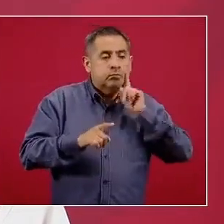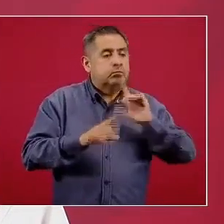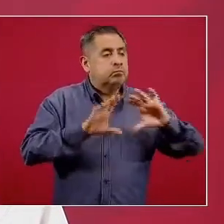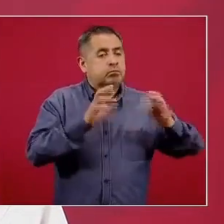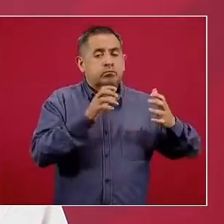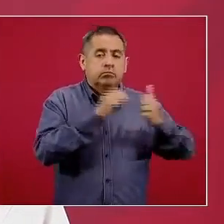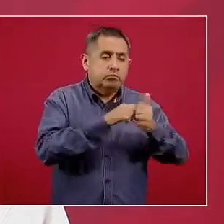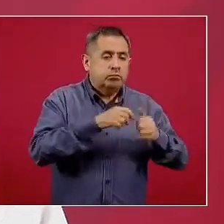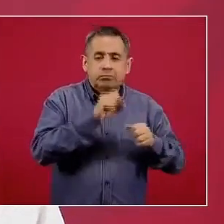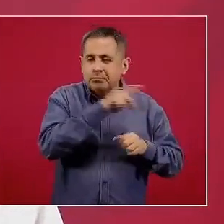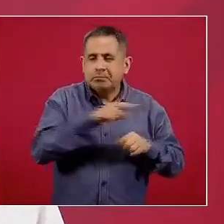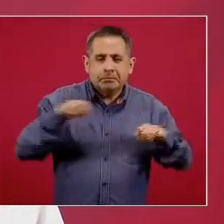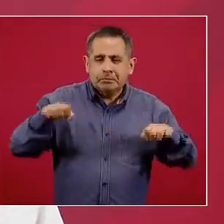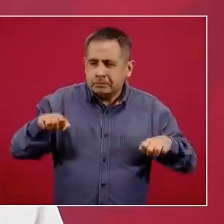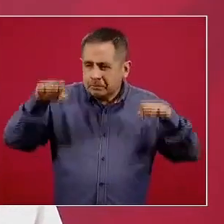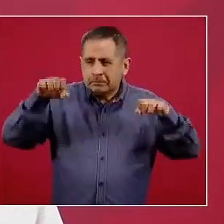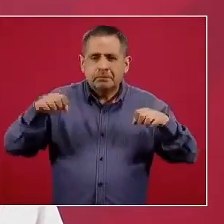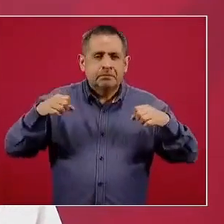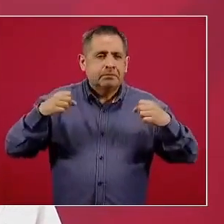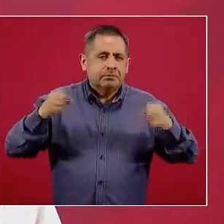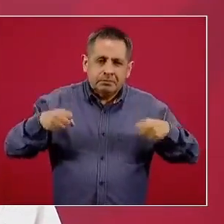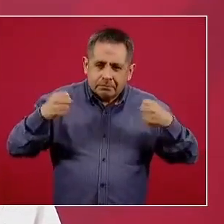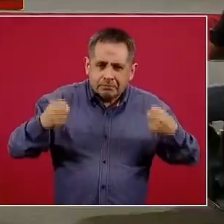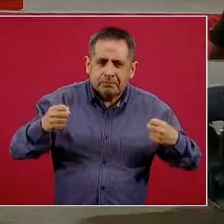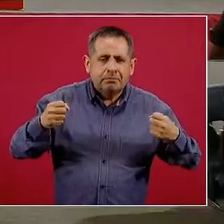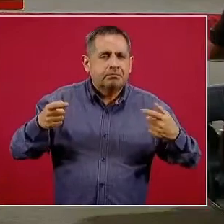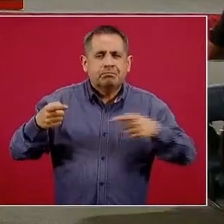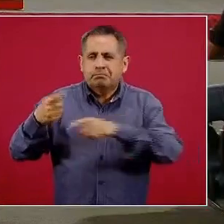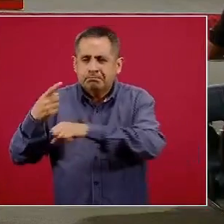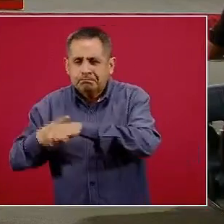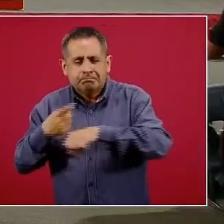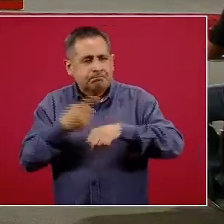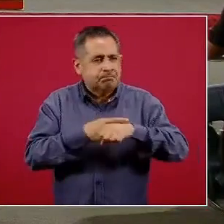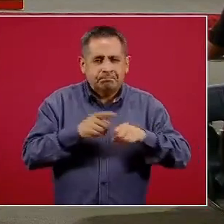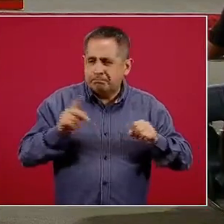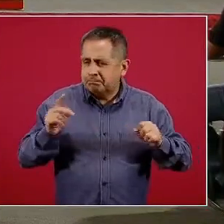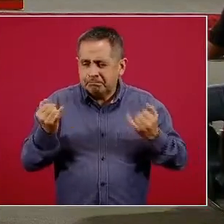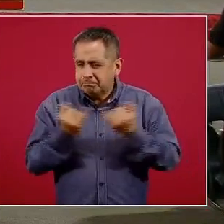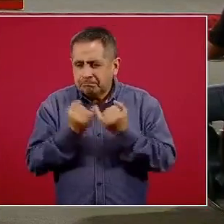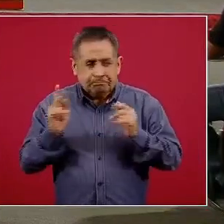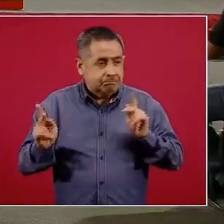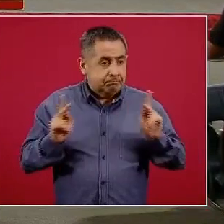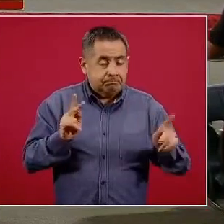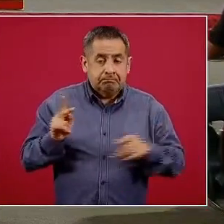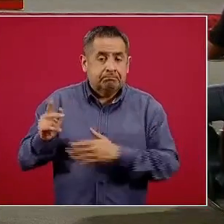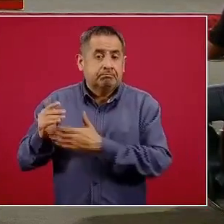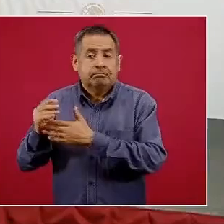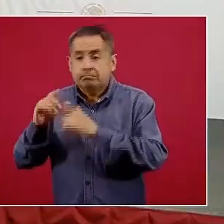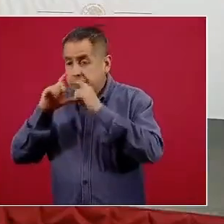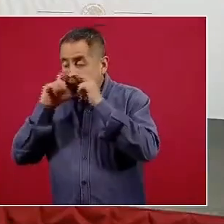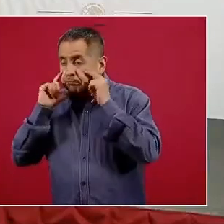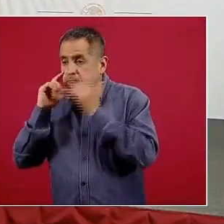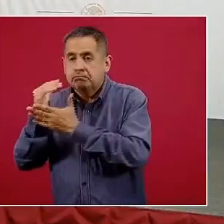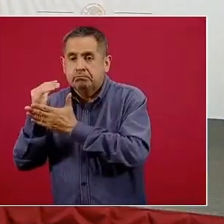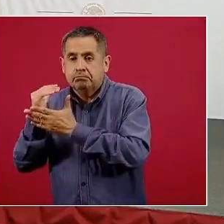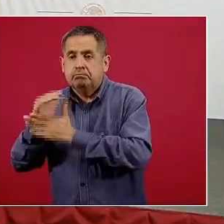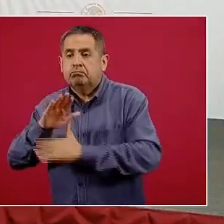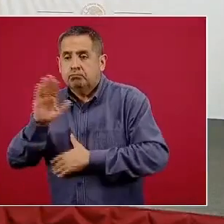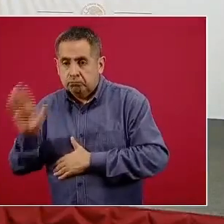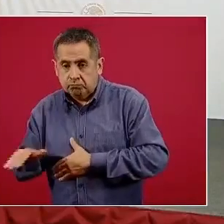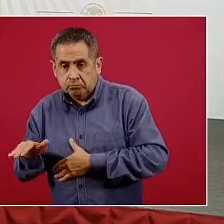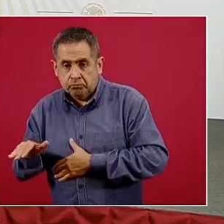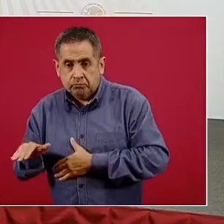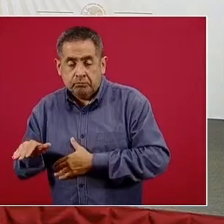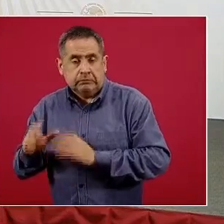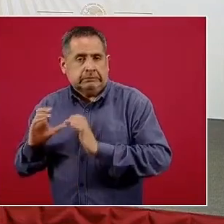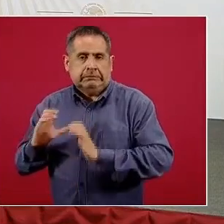características, edad, a lo mejor antecedentes de enfermedades, que no tuvieran embarazo. Entonces, en influenza